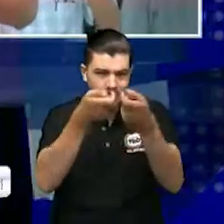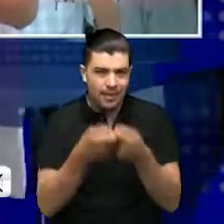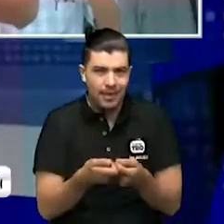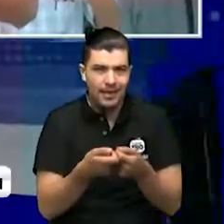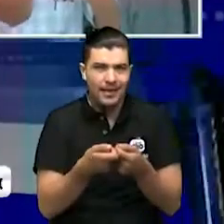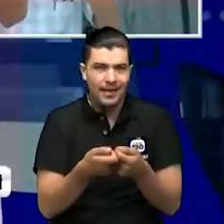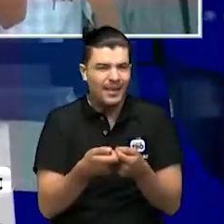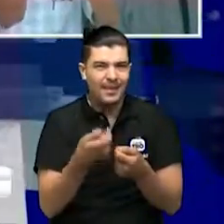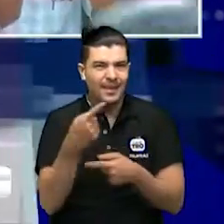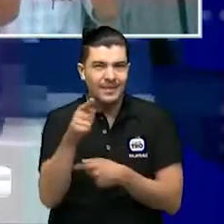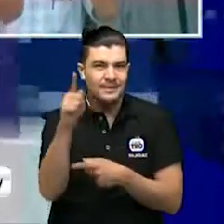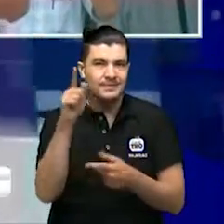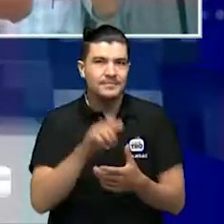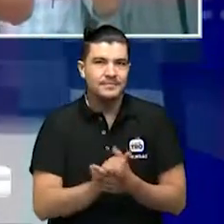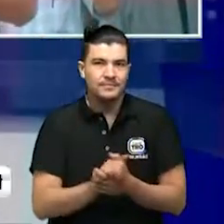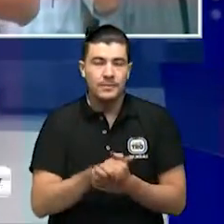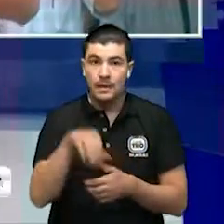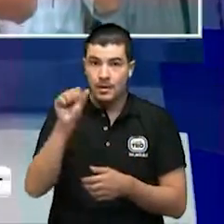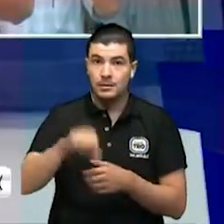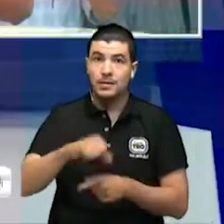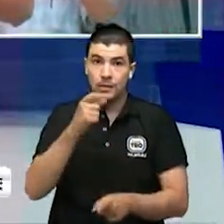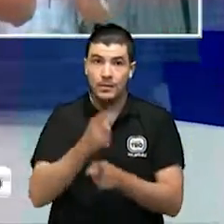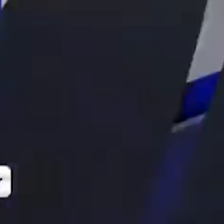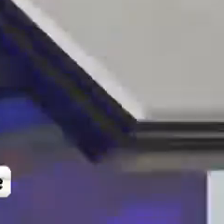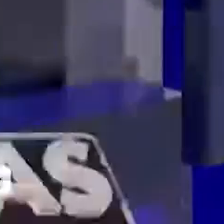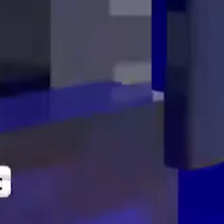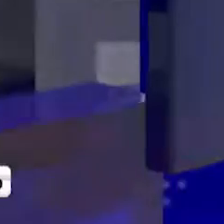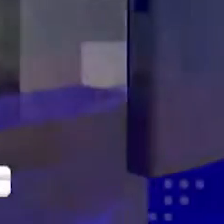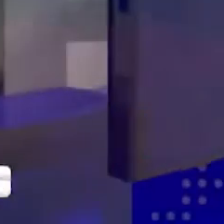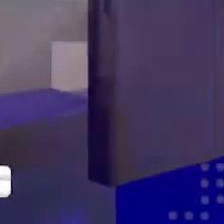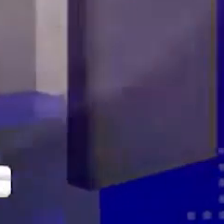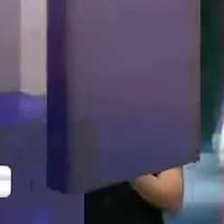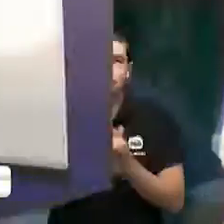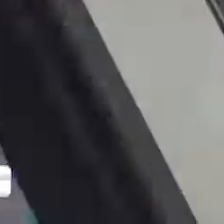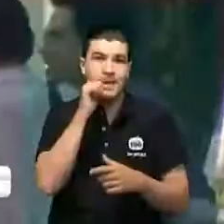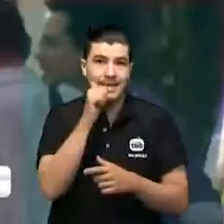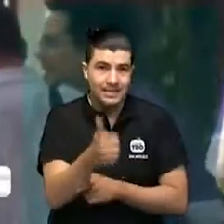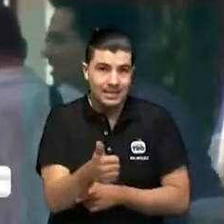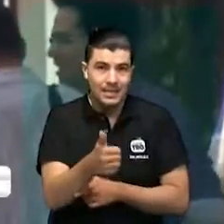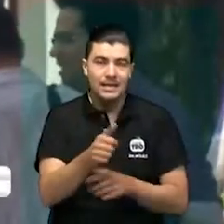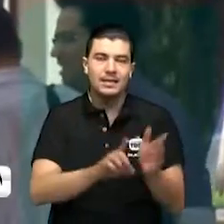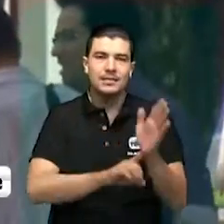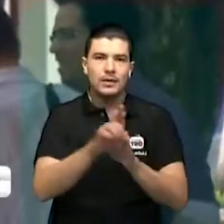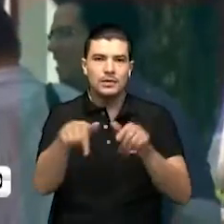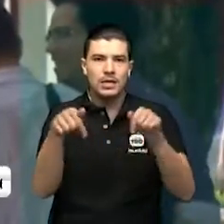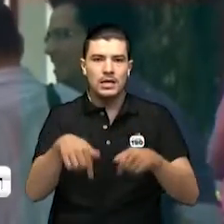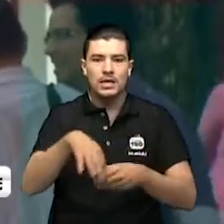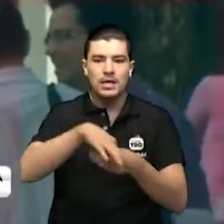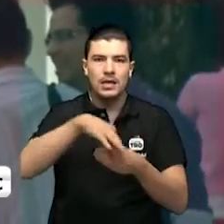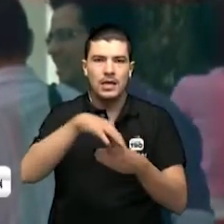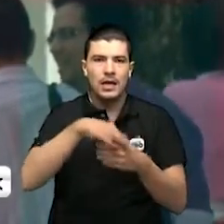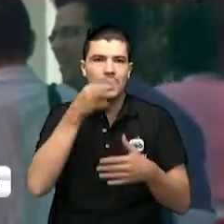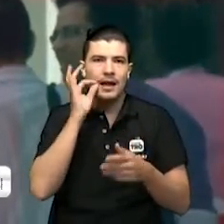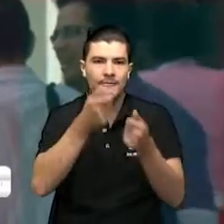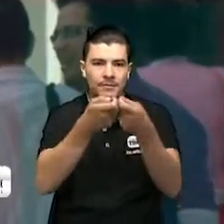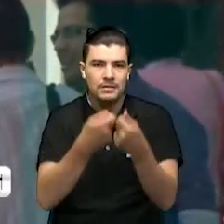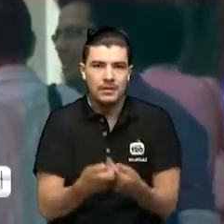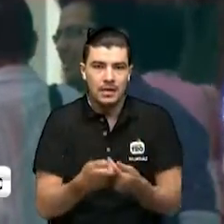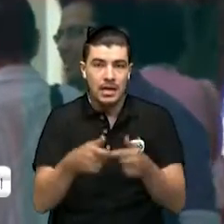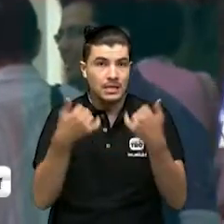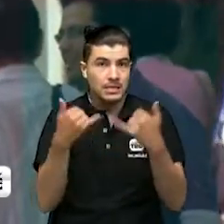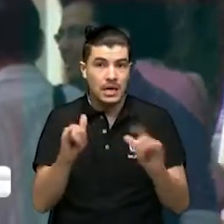así es muy buenas tardes pues efectivamente el día de mañana se desarrollan en santander las elecciones cafeteras y desde ya está todo dispuesto